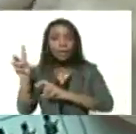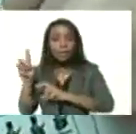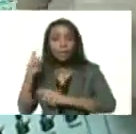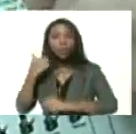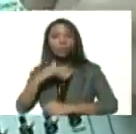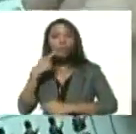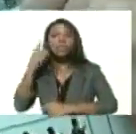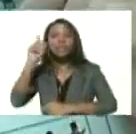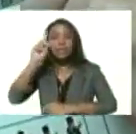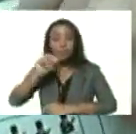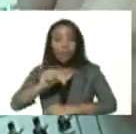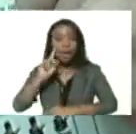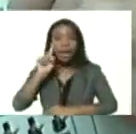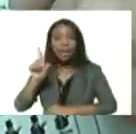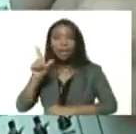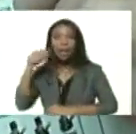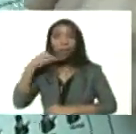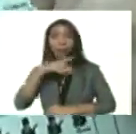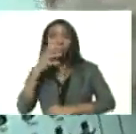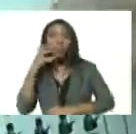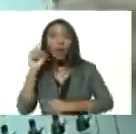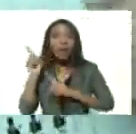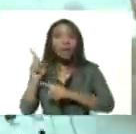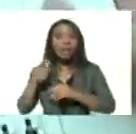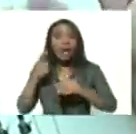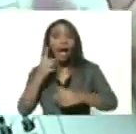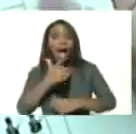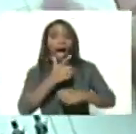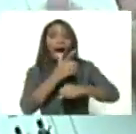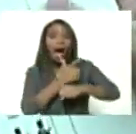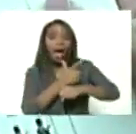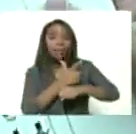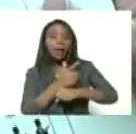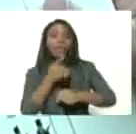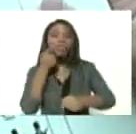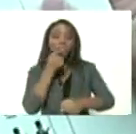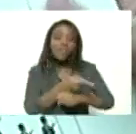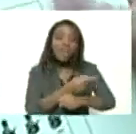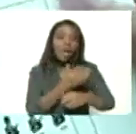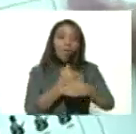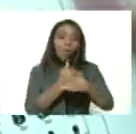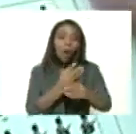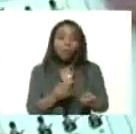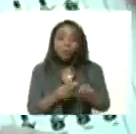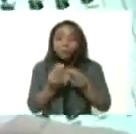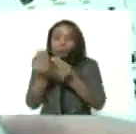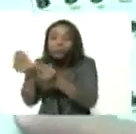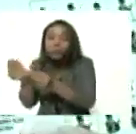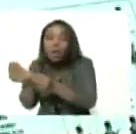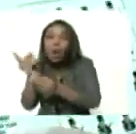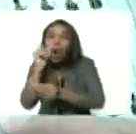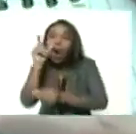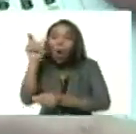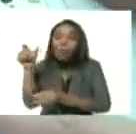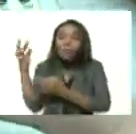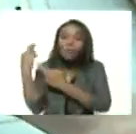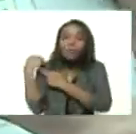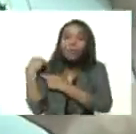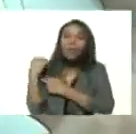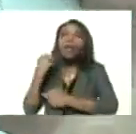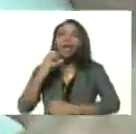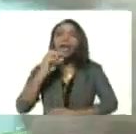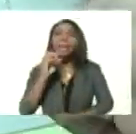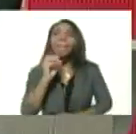Jorge Alberto Molinares Duque que esas armas se las debía de entregar a Robert Colina Ibarra, alias